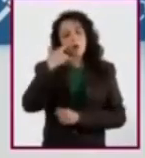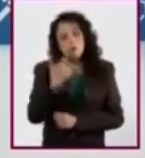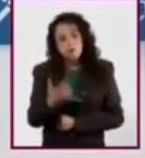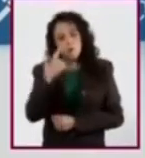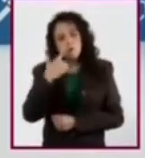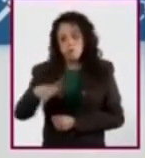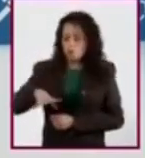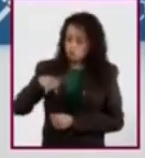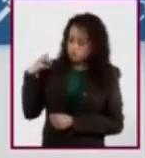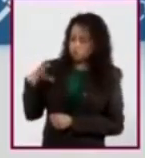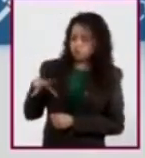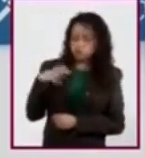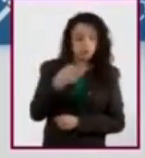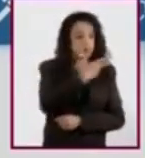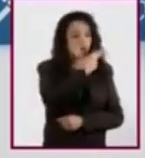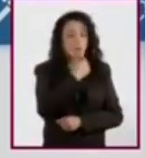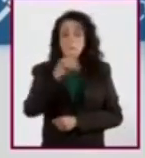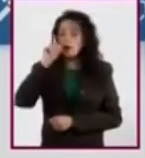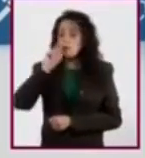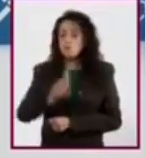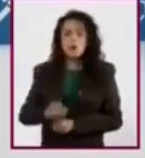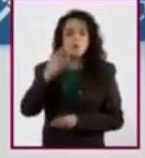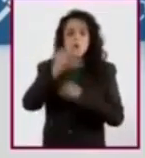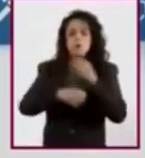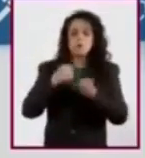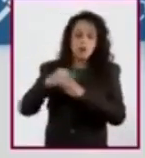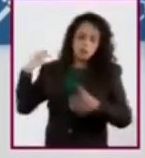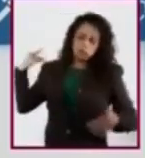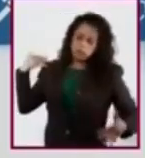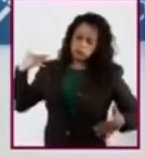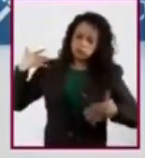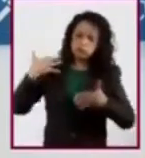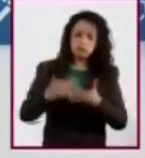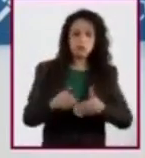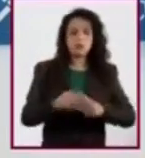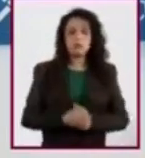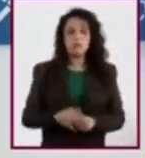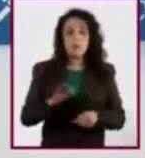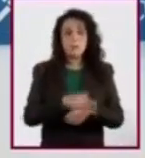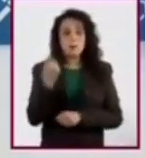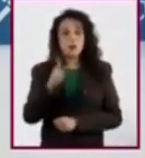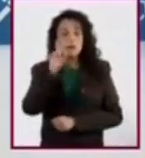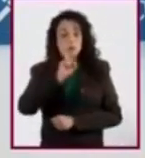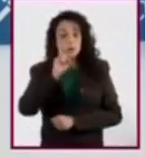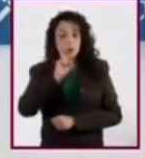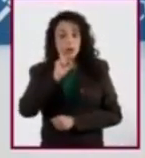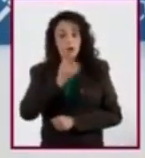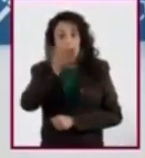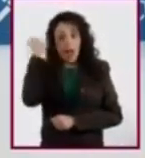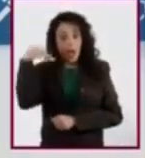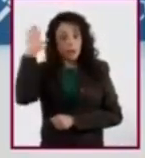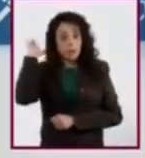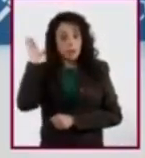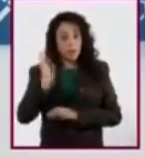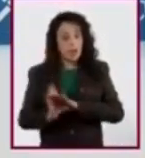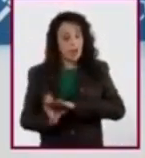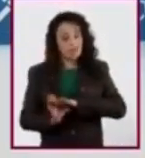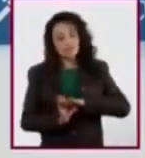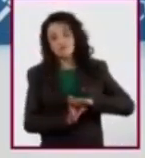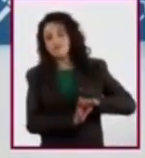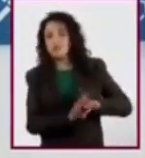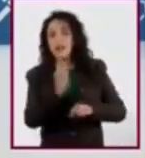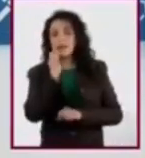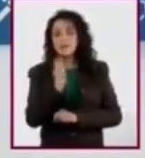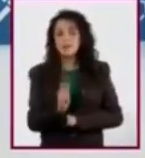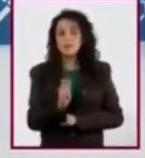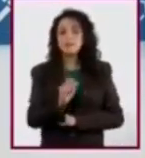y hombres han realizado a lo largo de la historia, debido a que las mujeres habían sido excluidas en los diferentes aspectos